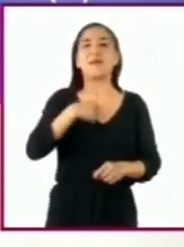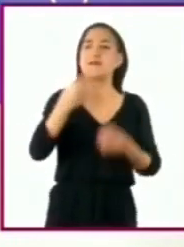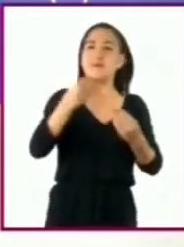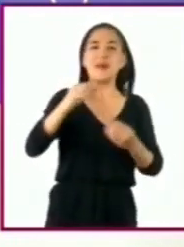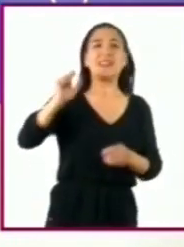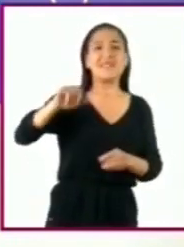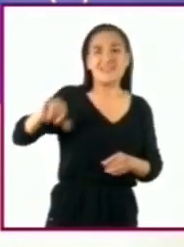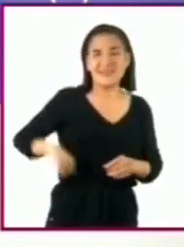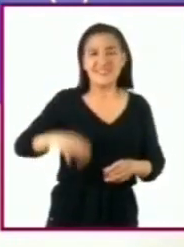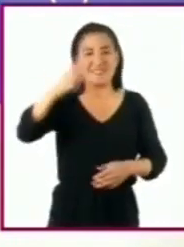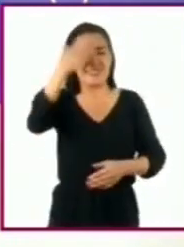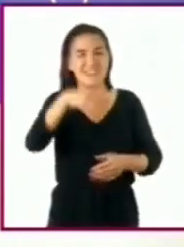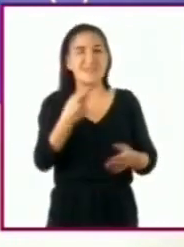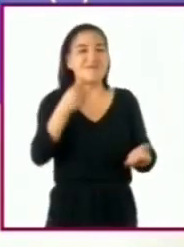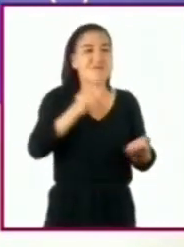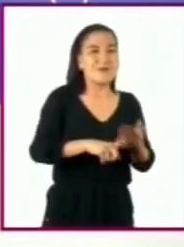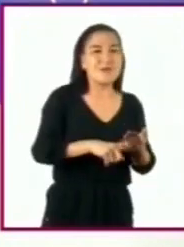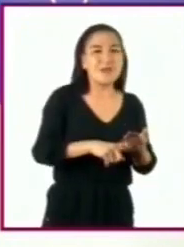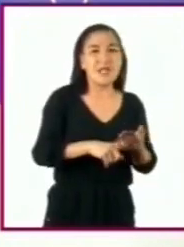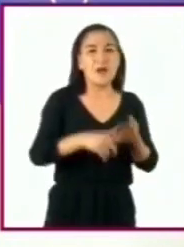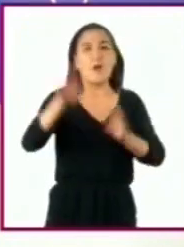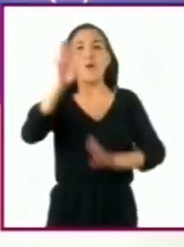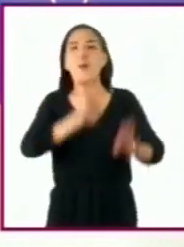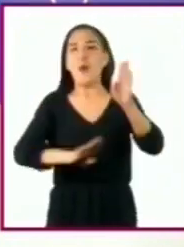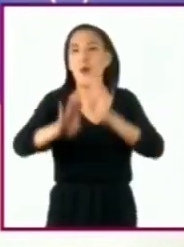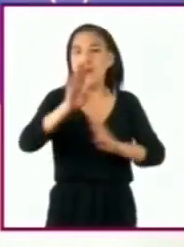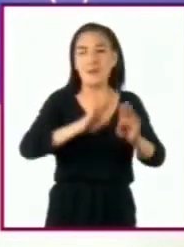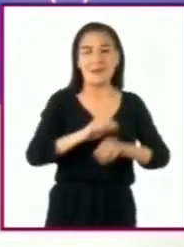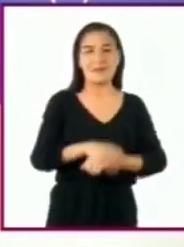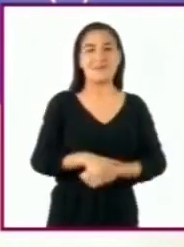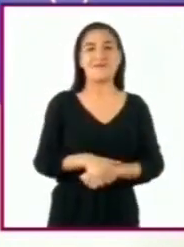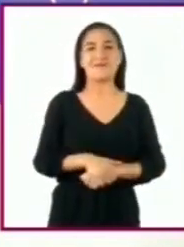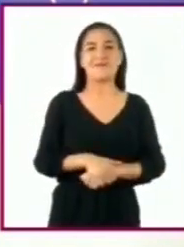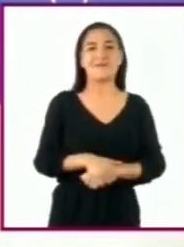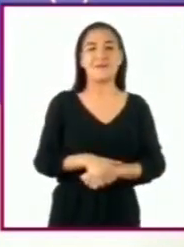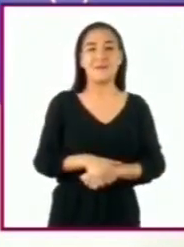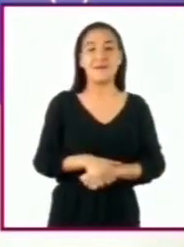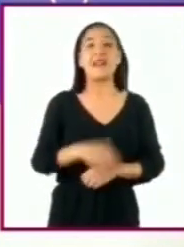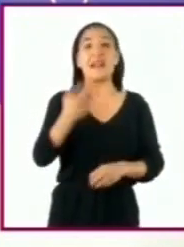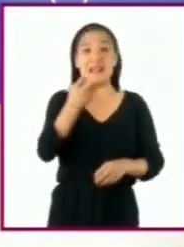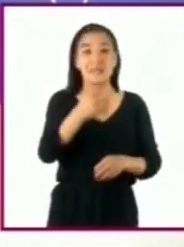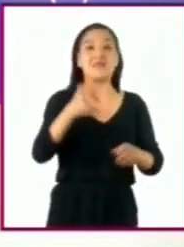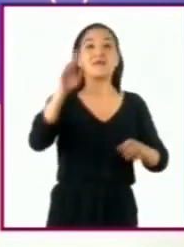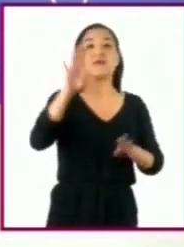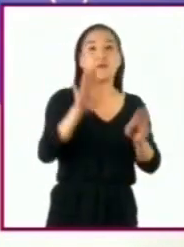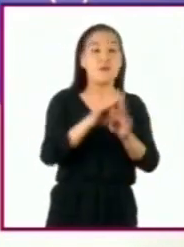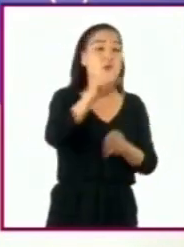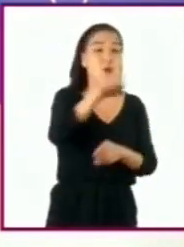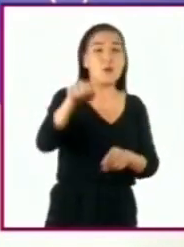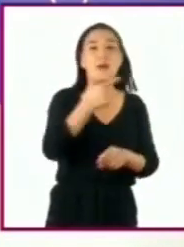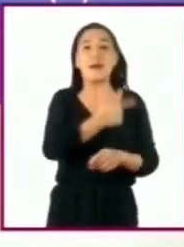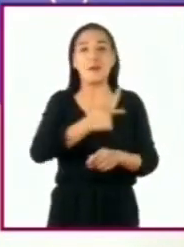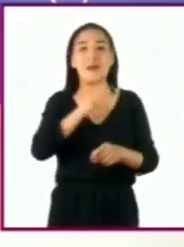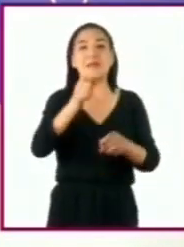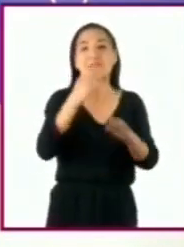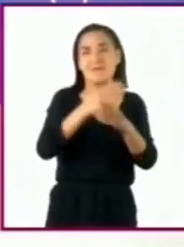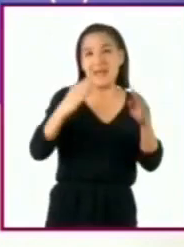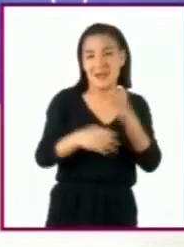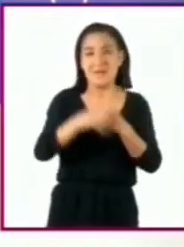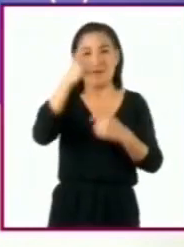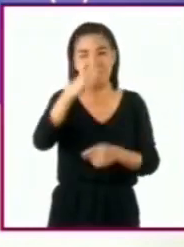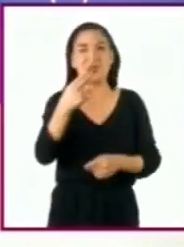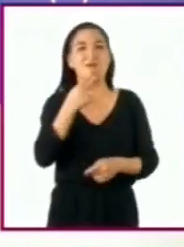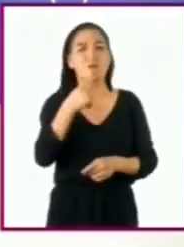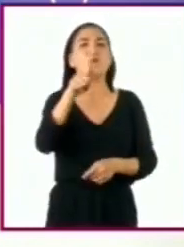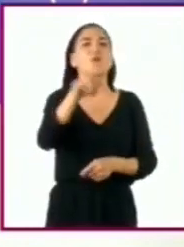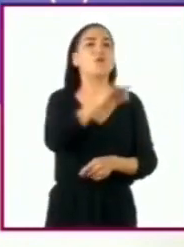más acerca de la biología. Cualquier tipo de materiales que tengamos disponibles servirán si queremos